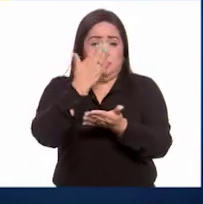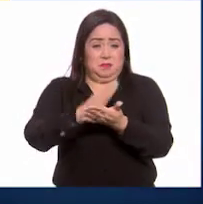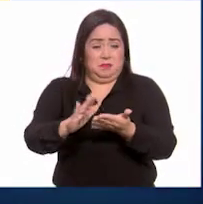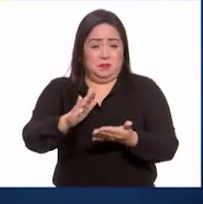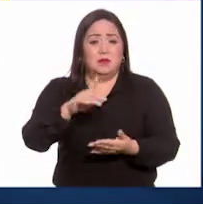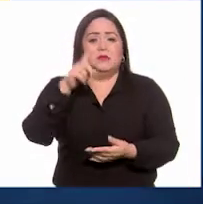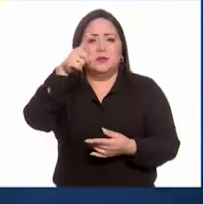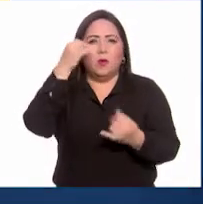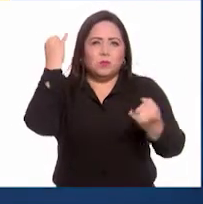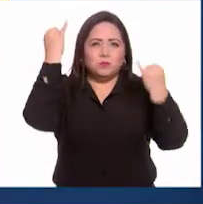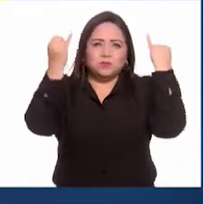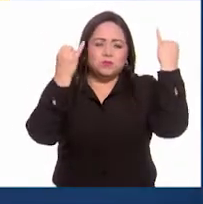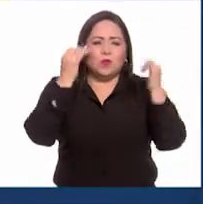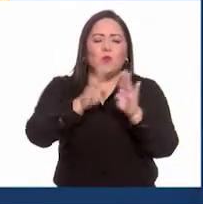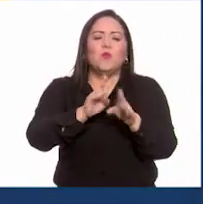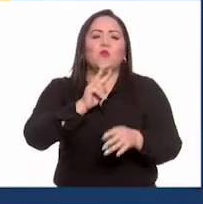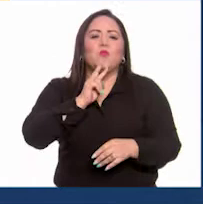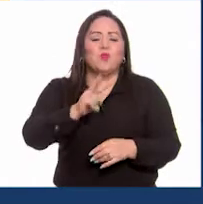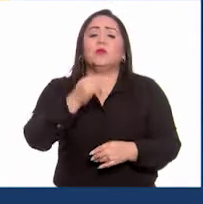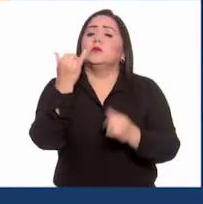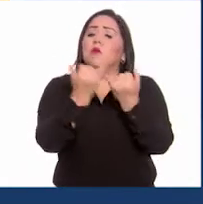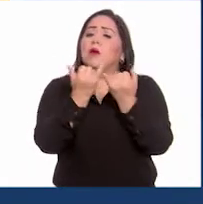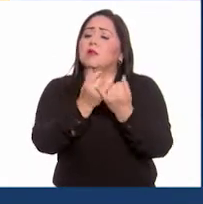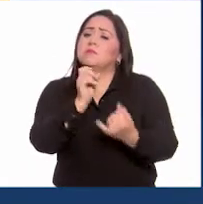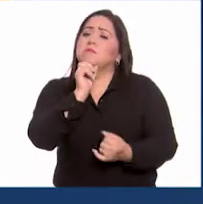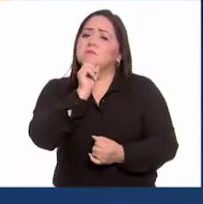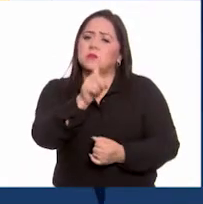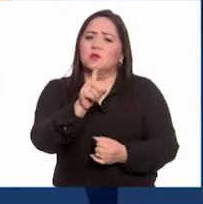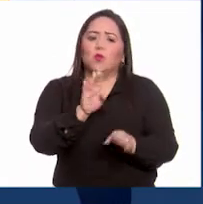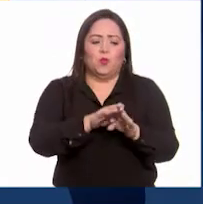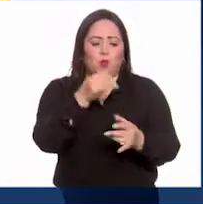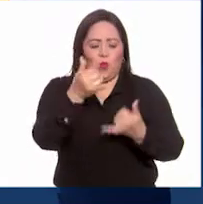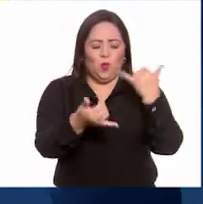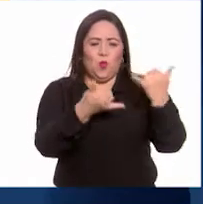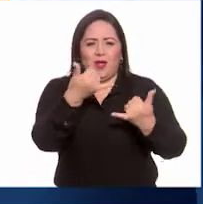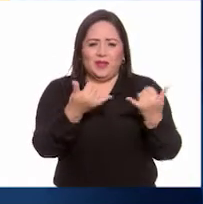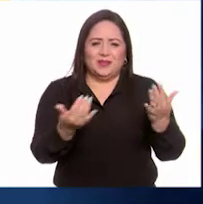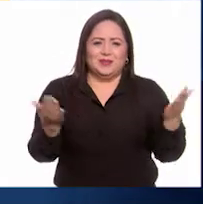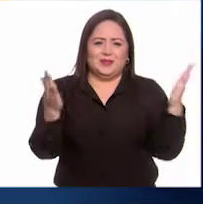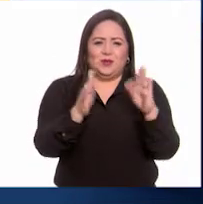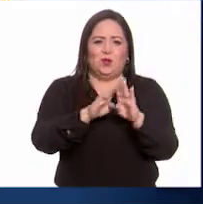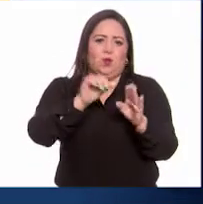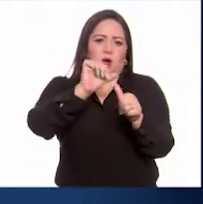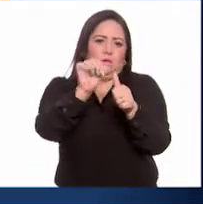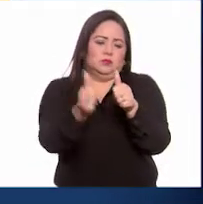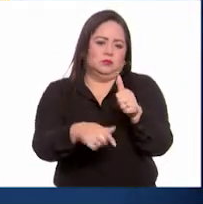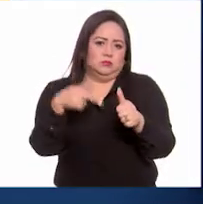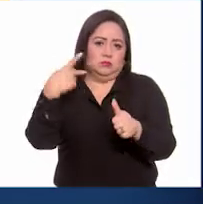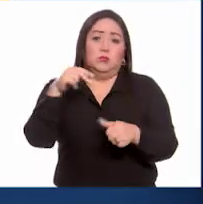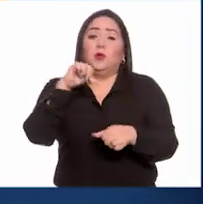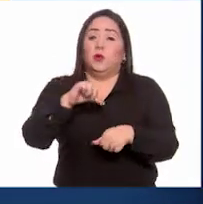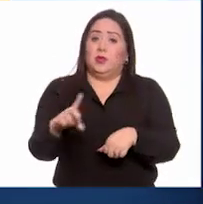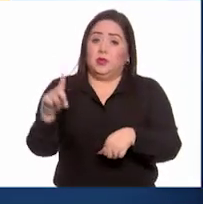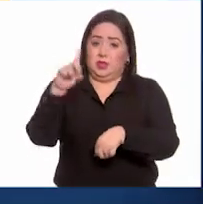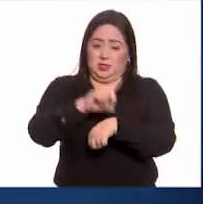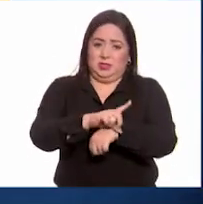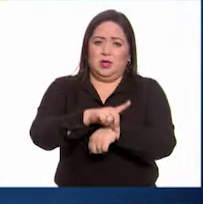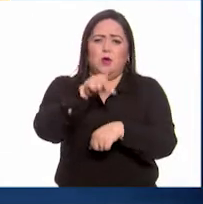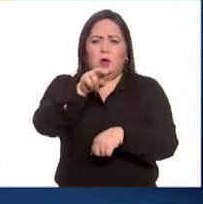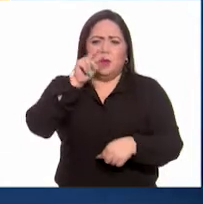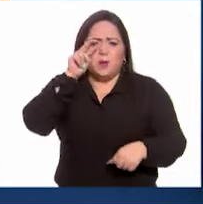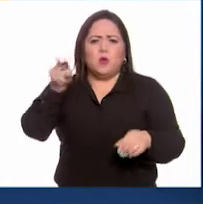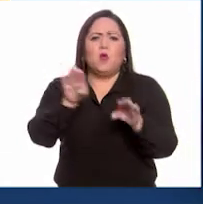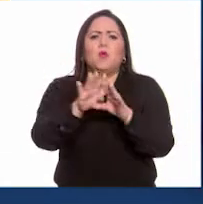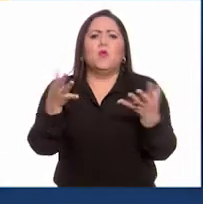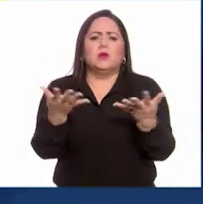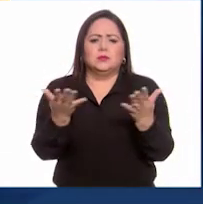para la imaginación y la voz humanas. También es un juguete y una artesanía. El día de hoy vamos a ver cómo